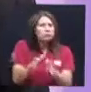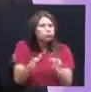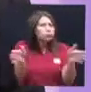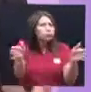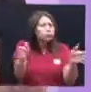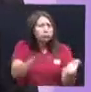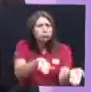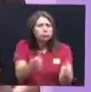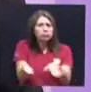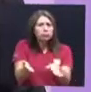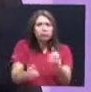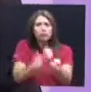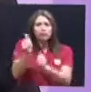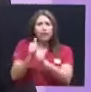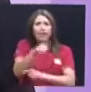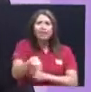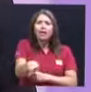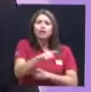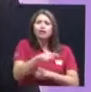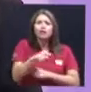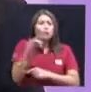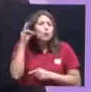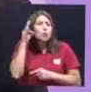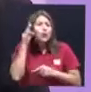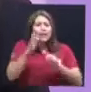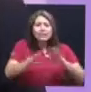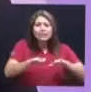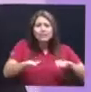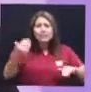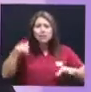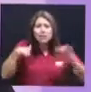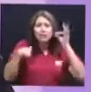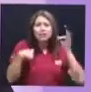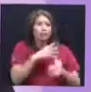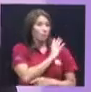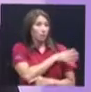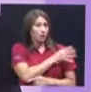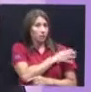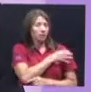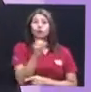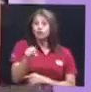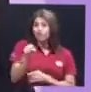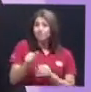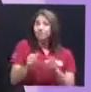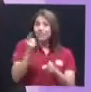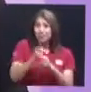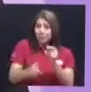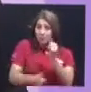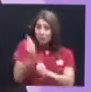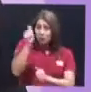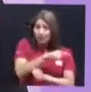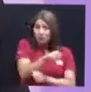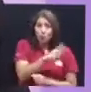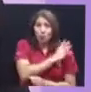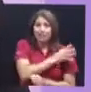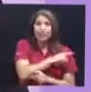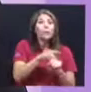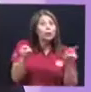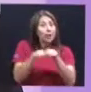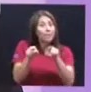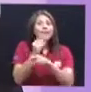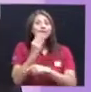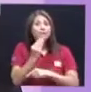muertes es de gente de civiles de niños de mujeres de niñas Exactamente La mayoría son palestinos pero también en Israel hay